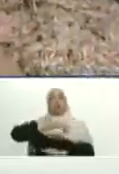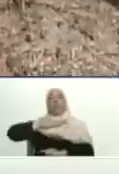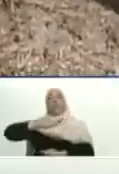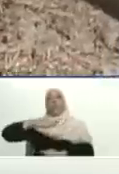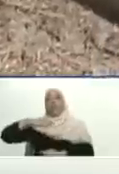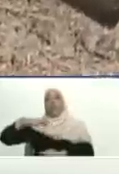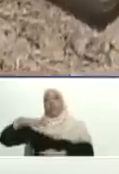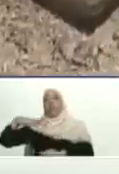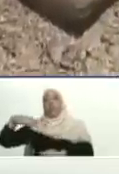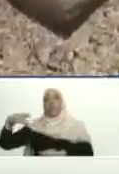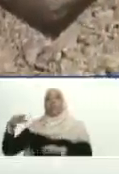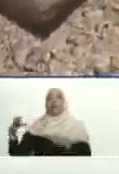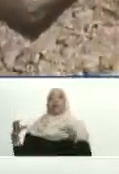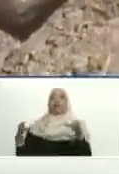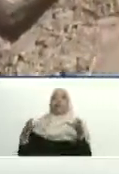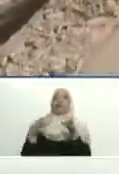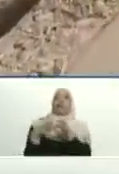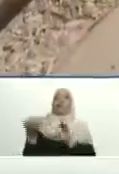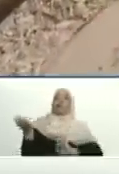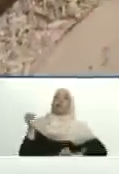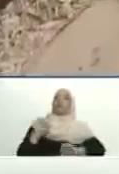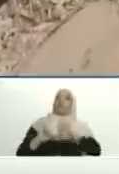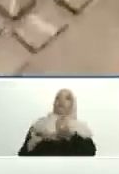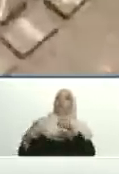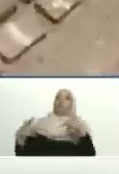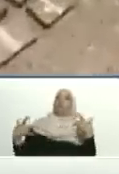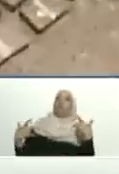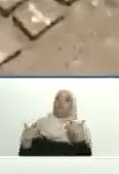costas de grupos delincuenciales, criminales.